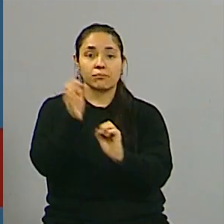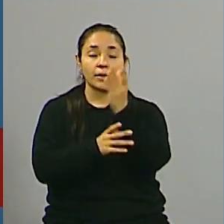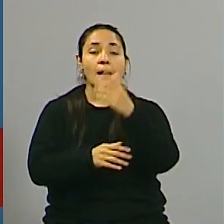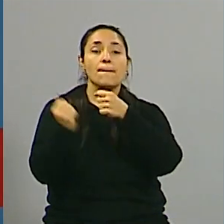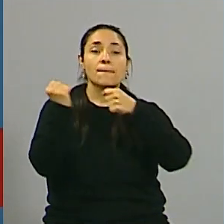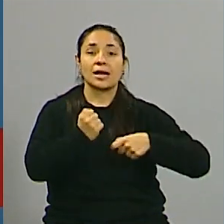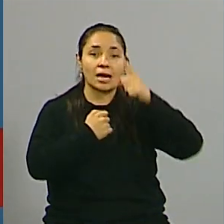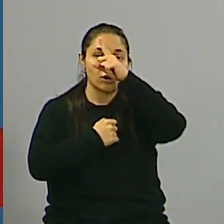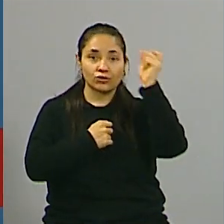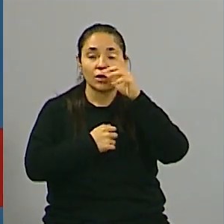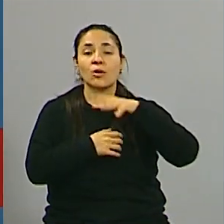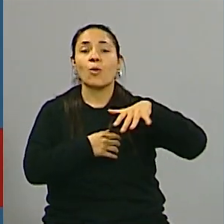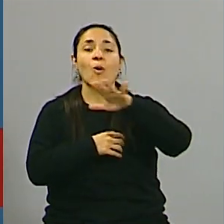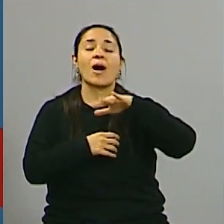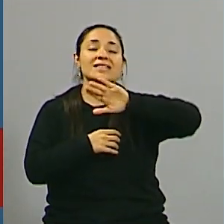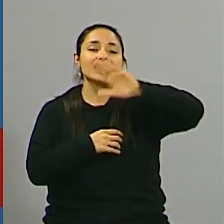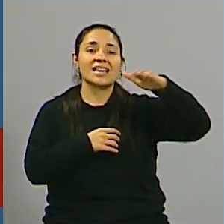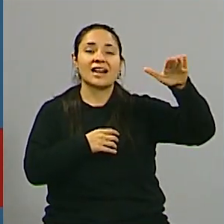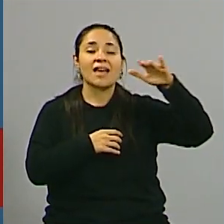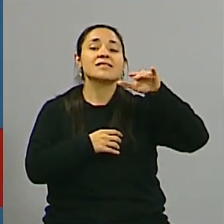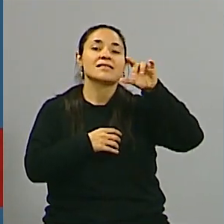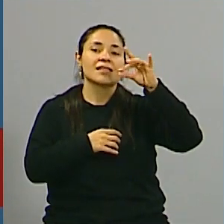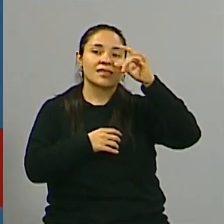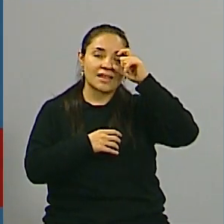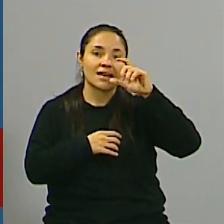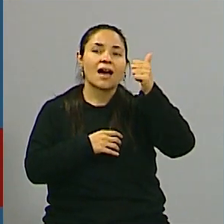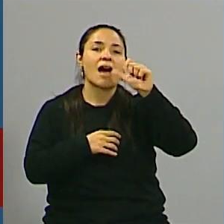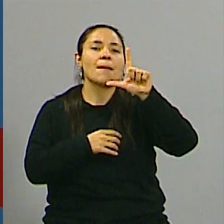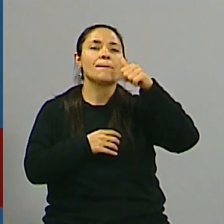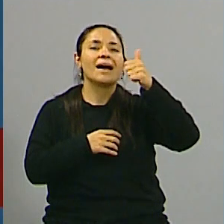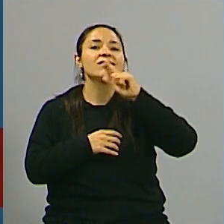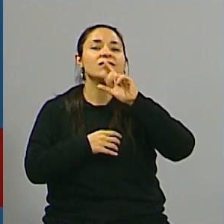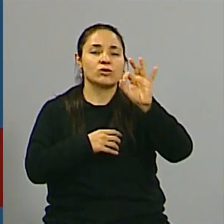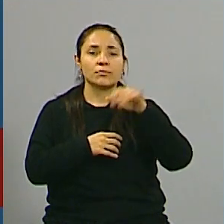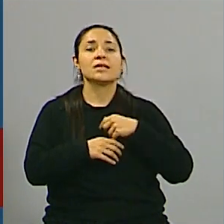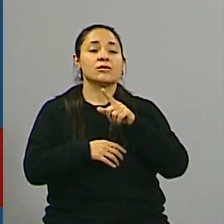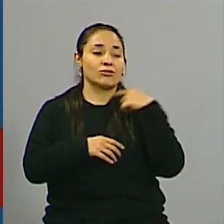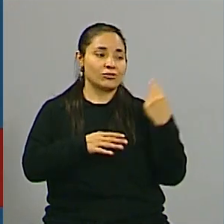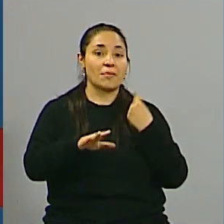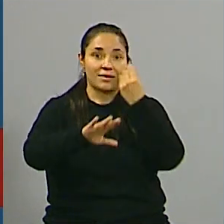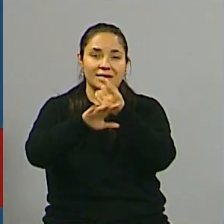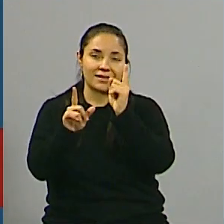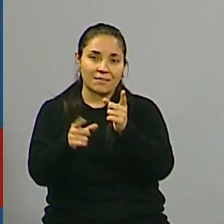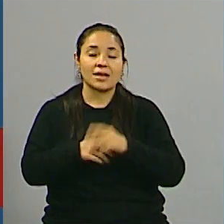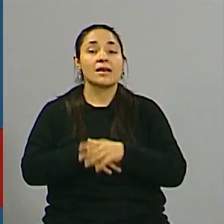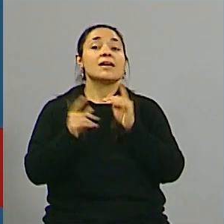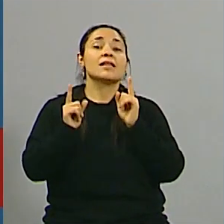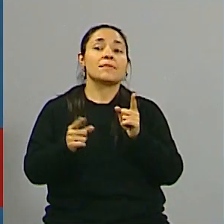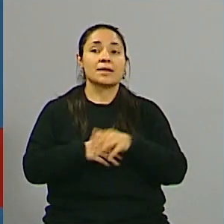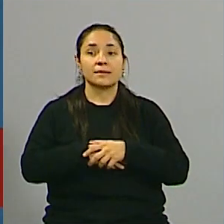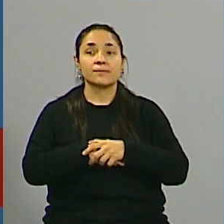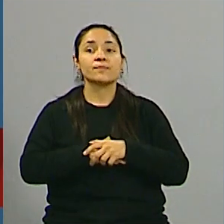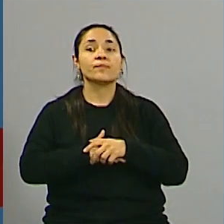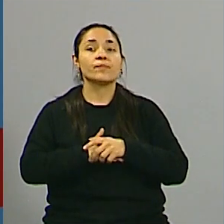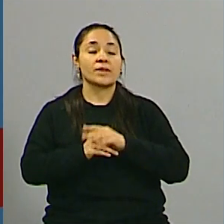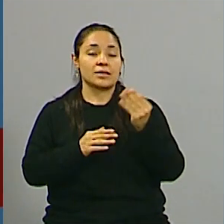parque nacional en las sierras de Ambato, donde también estuvimos participando desde Natura Argentina. Y por otro lado, bueno, el evento que